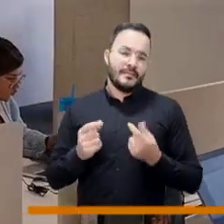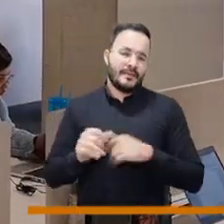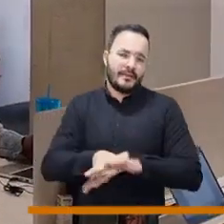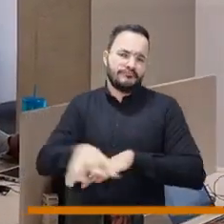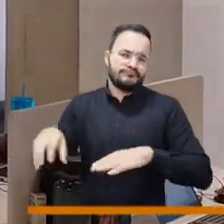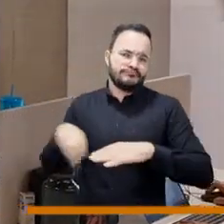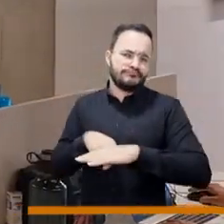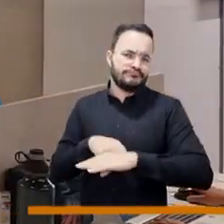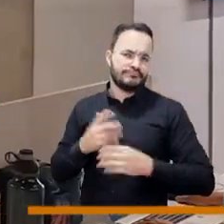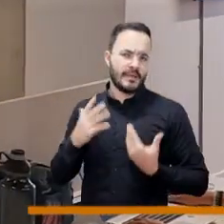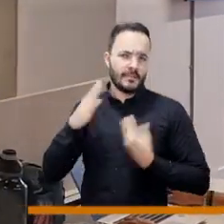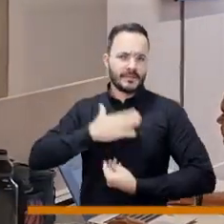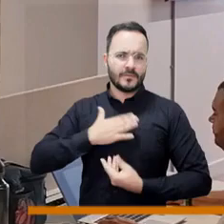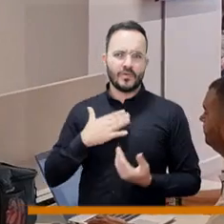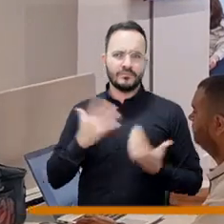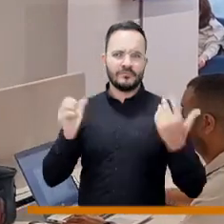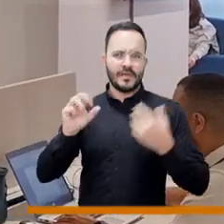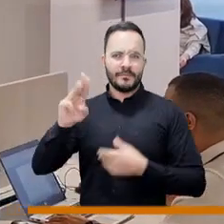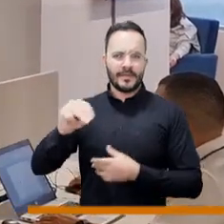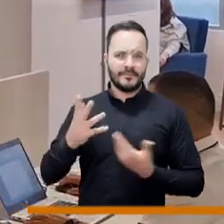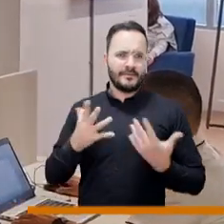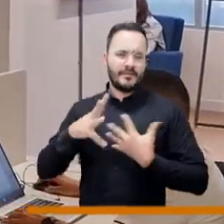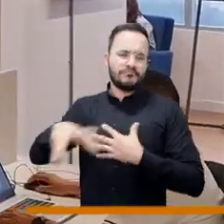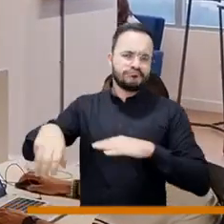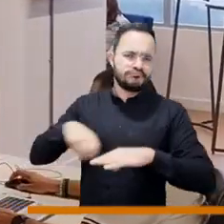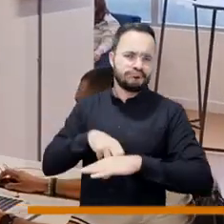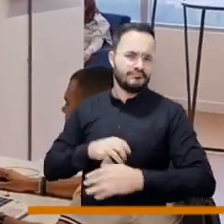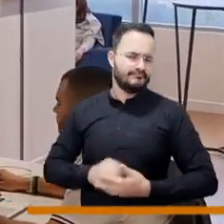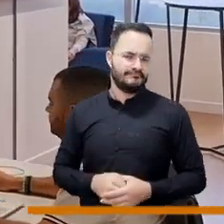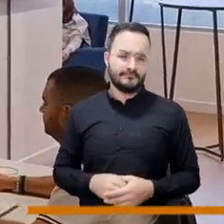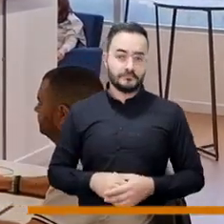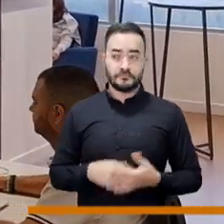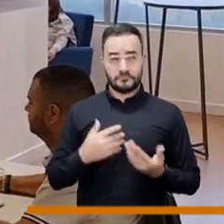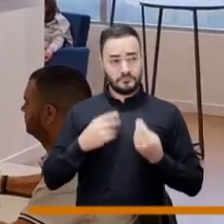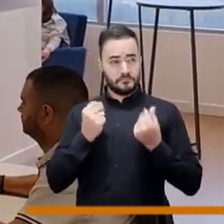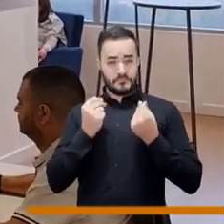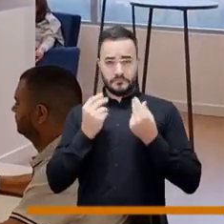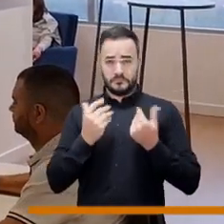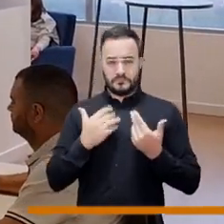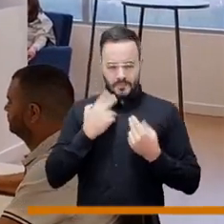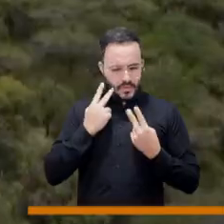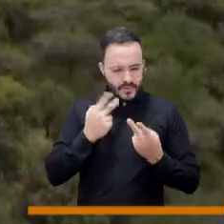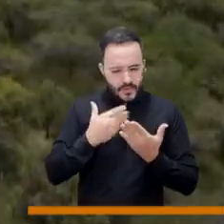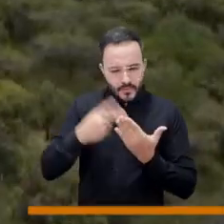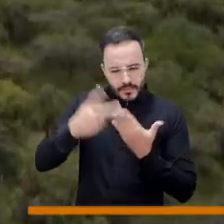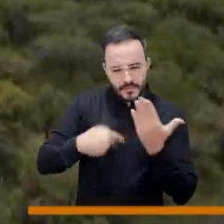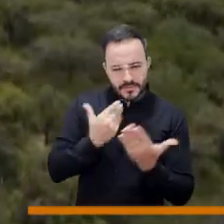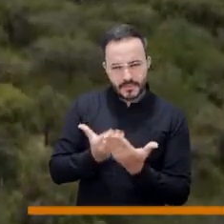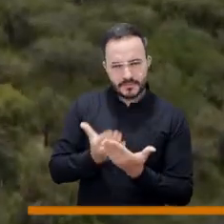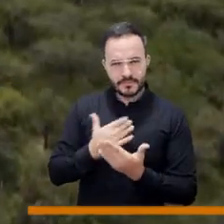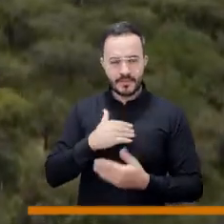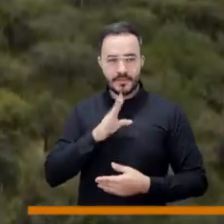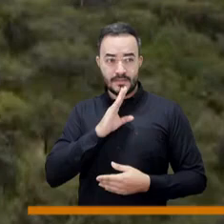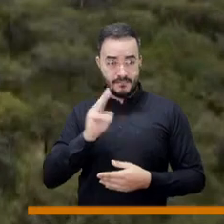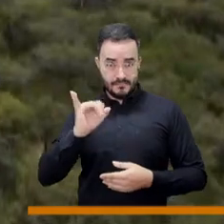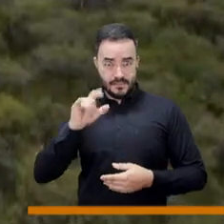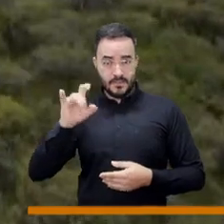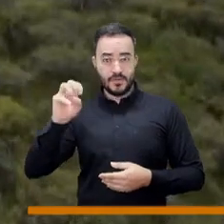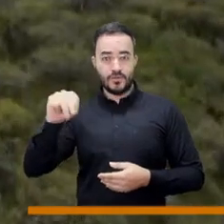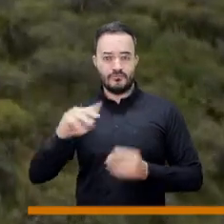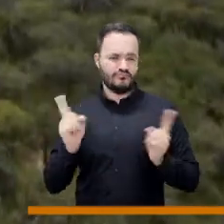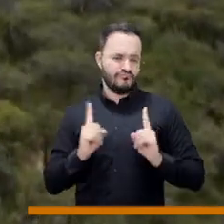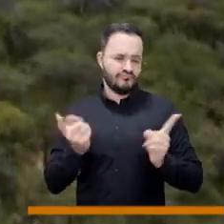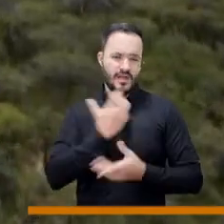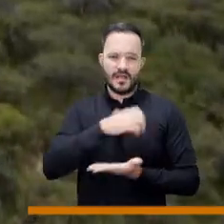lo que están haciendo es una extorsión para acabar con el patrimonio público, con la dilución de EPM. Esto no es una propuesta presentada por Millicom tal y como lo dice el